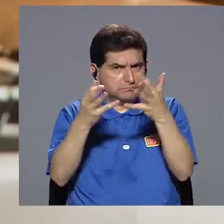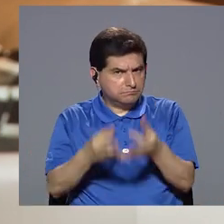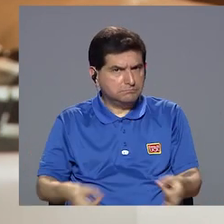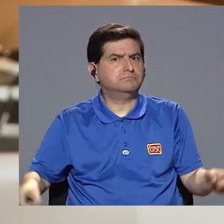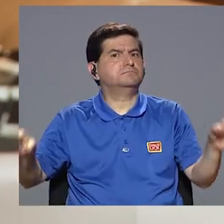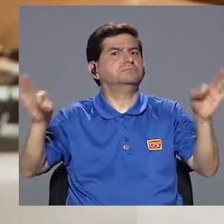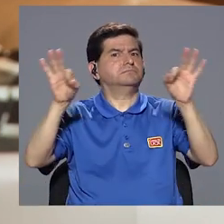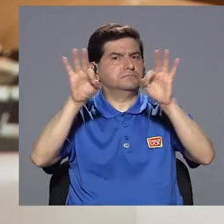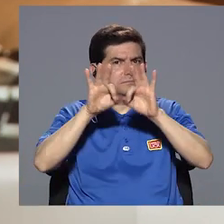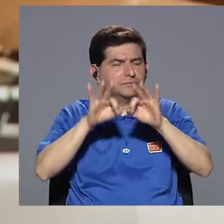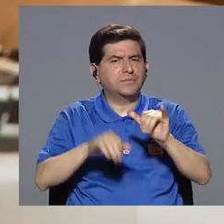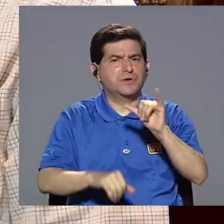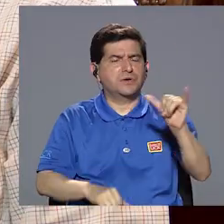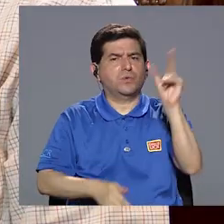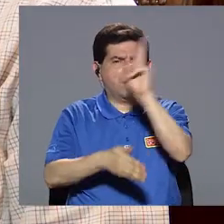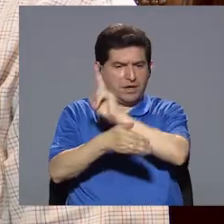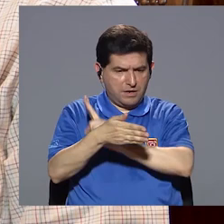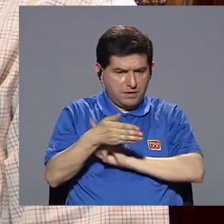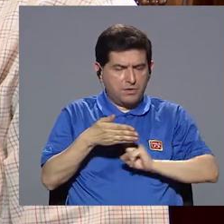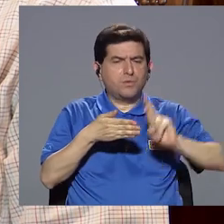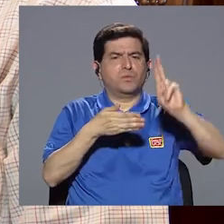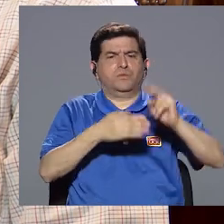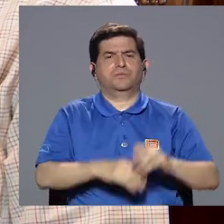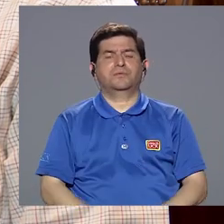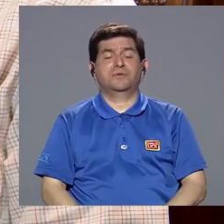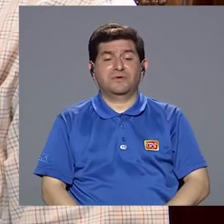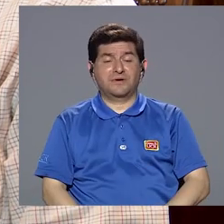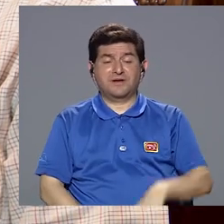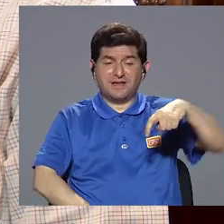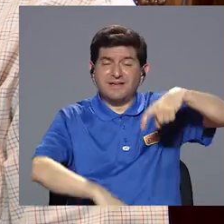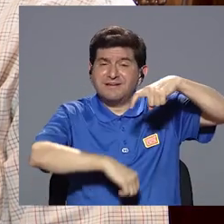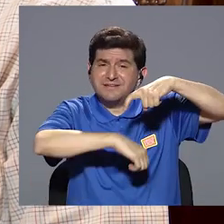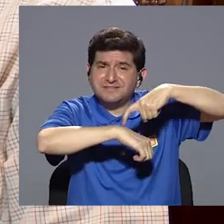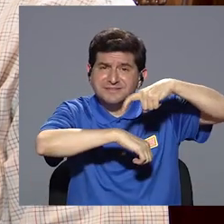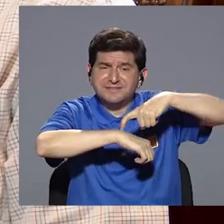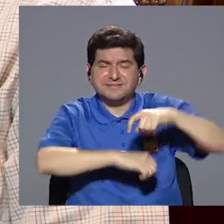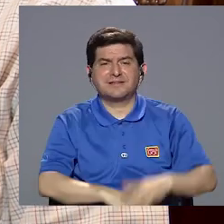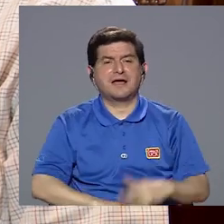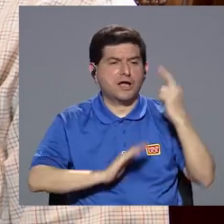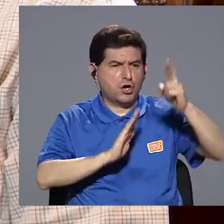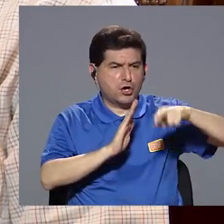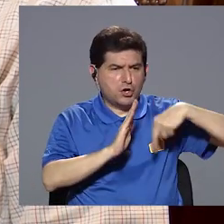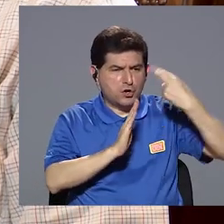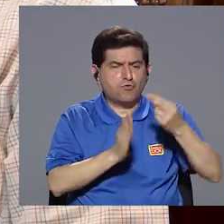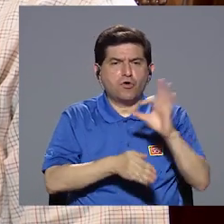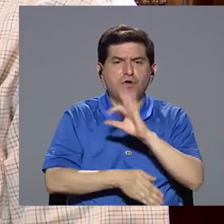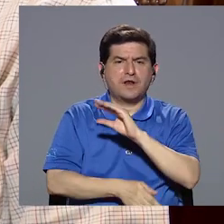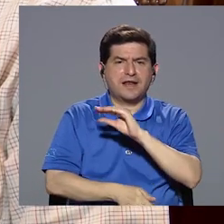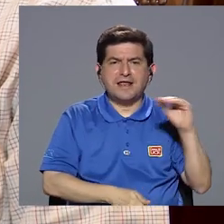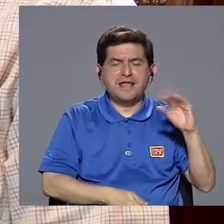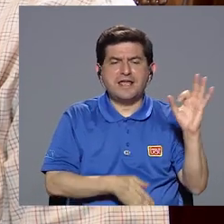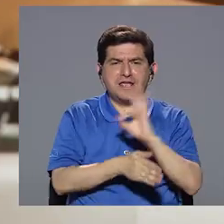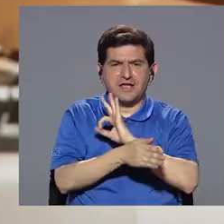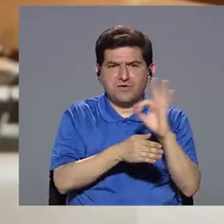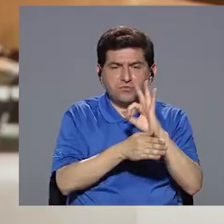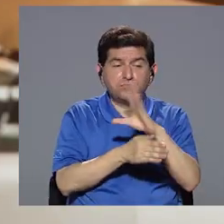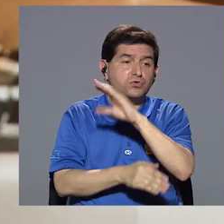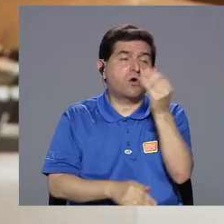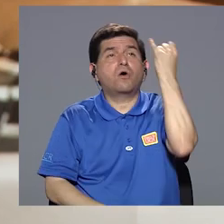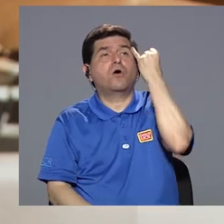es de gran importancia para la universidad en momentos en que también el papel y la función